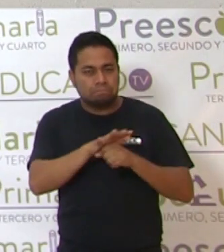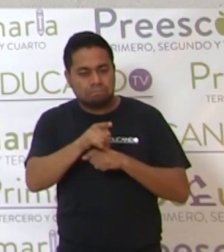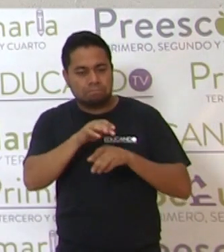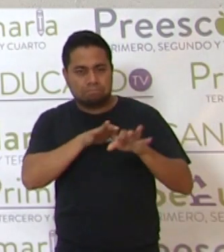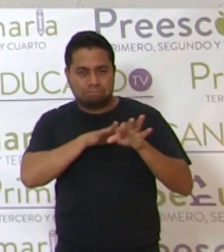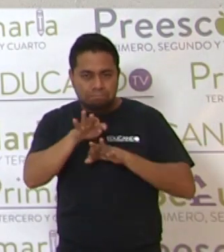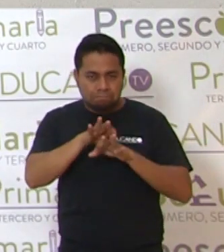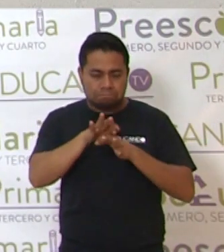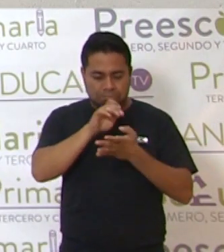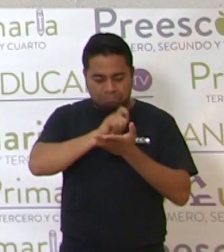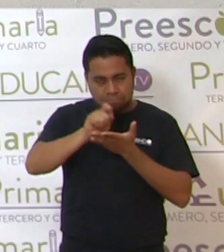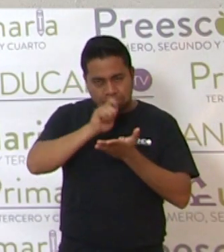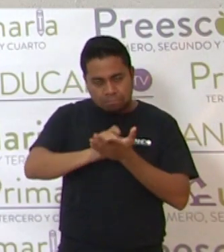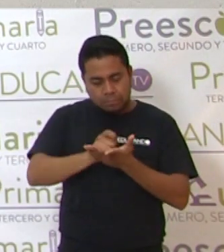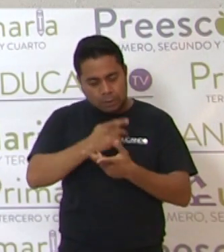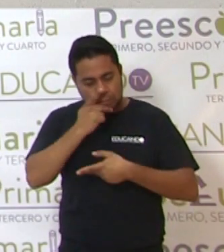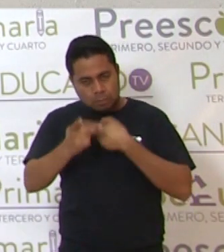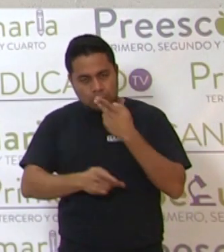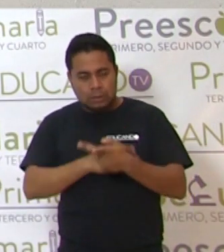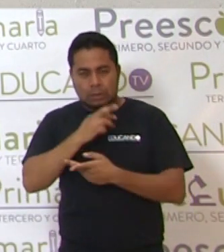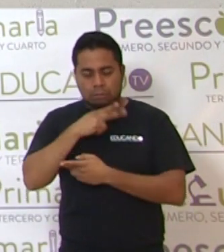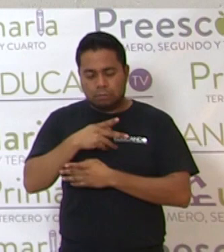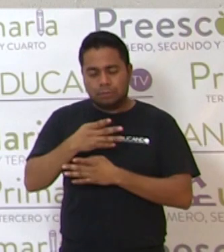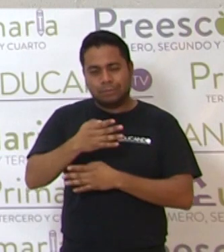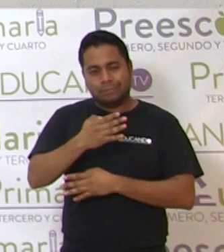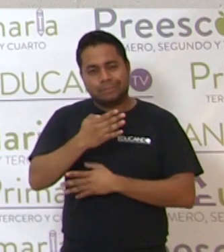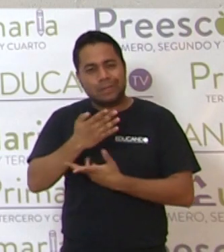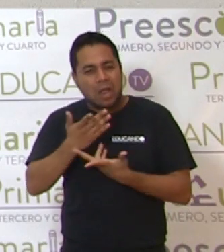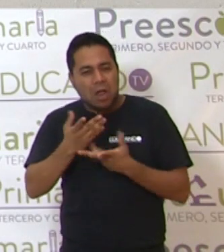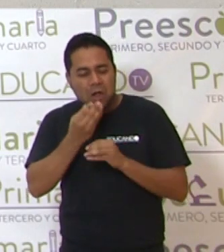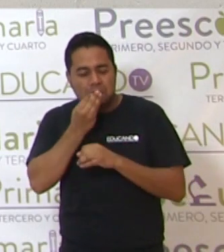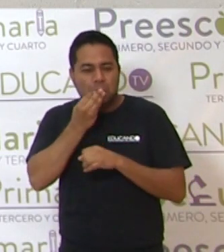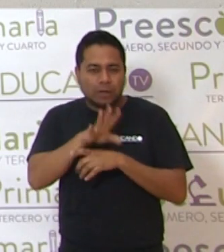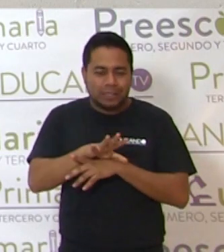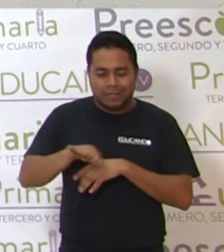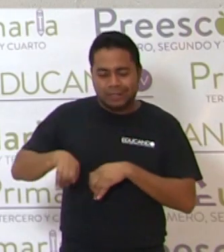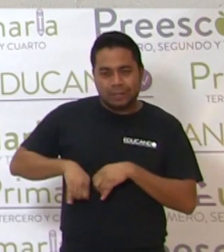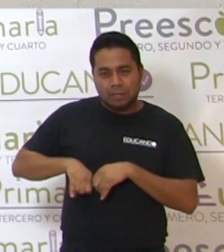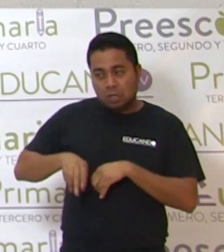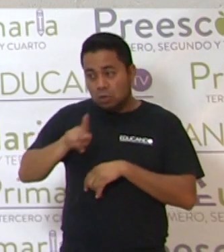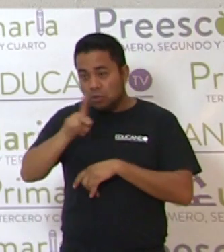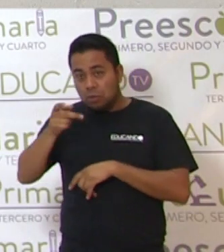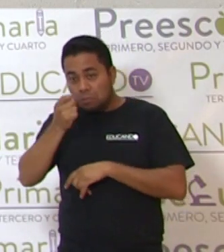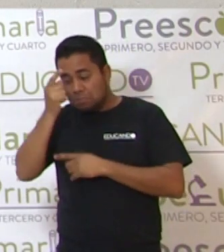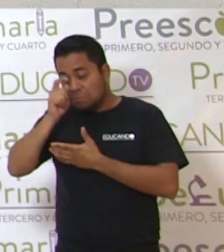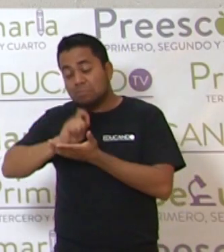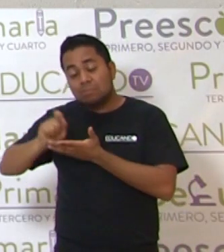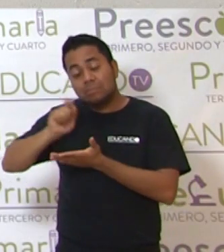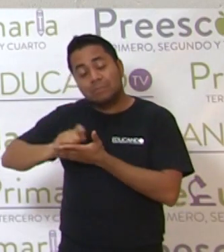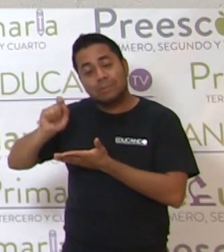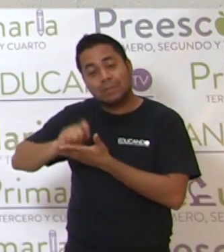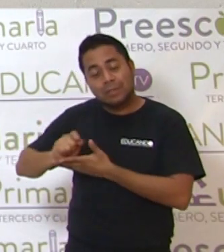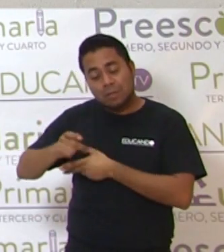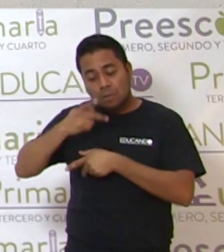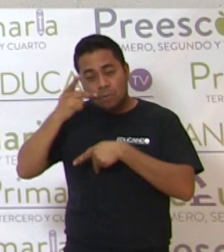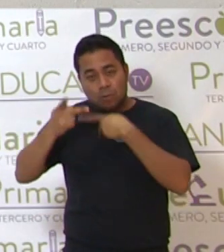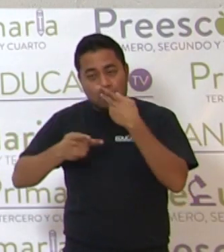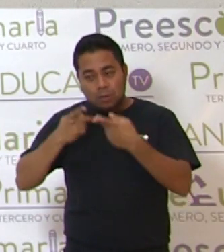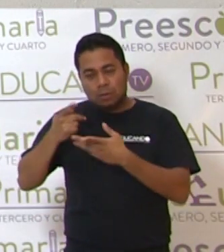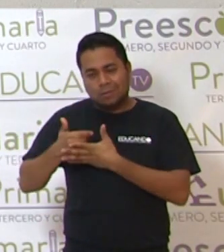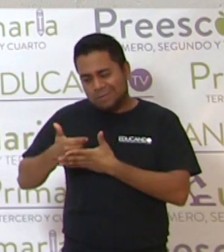tu poesía sea más bonita e interesante. ¿Ya ves? Cualquiera puede ser poeta, ¿sí? Y tú ya tienes